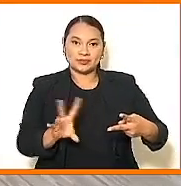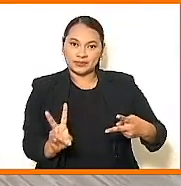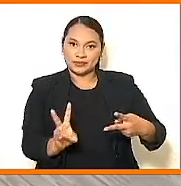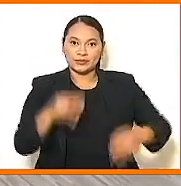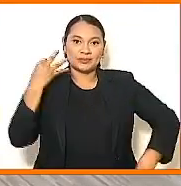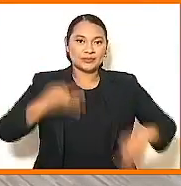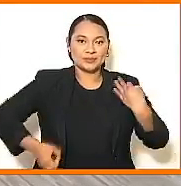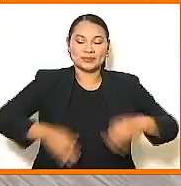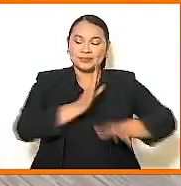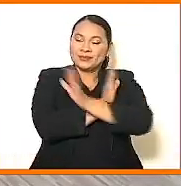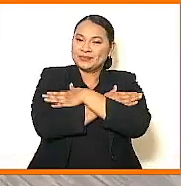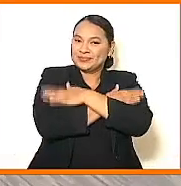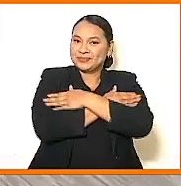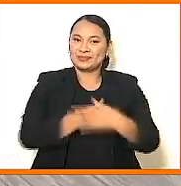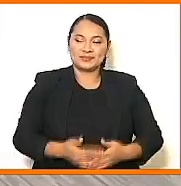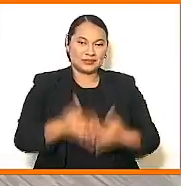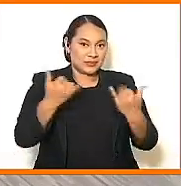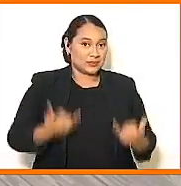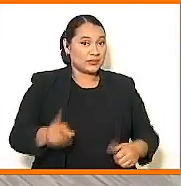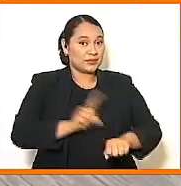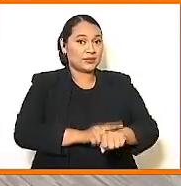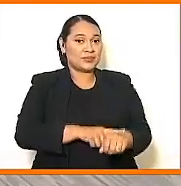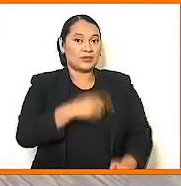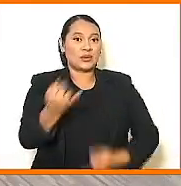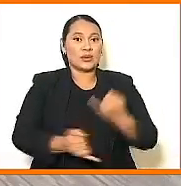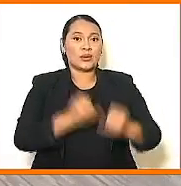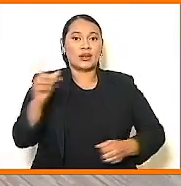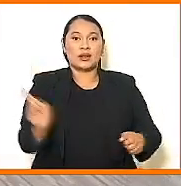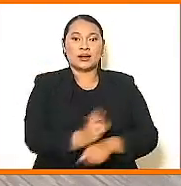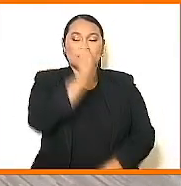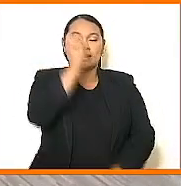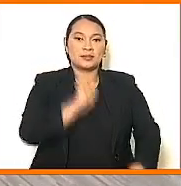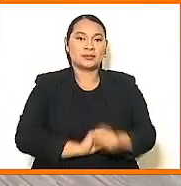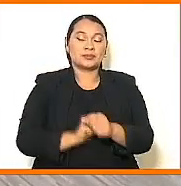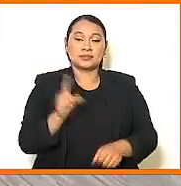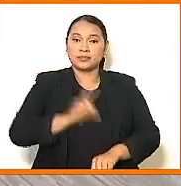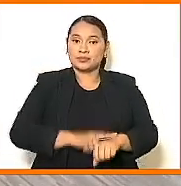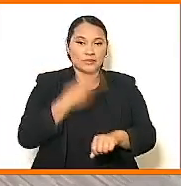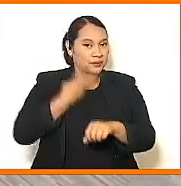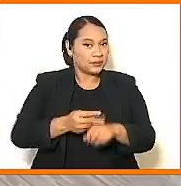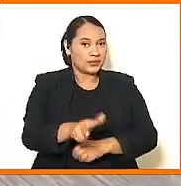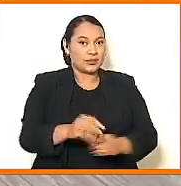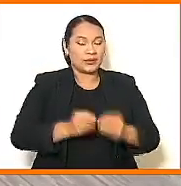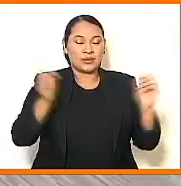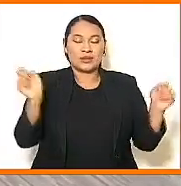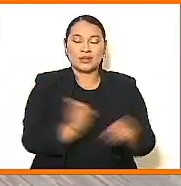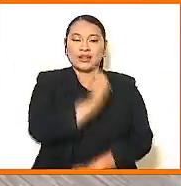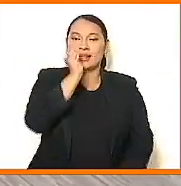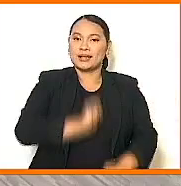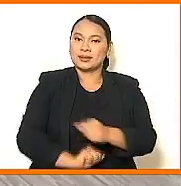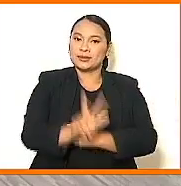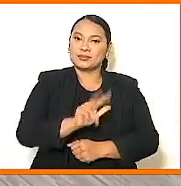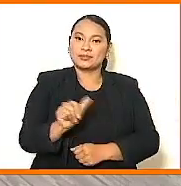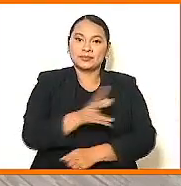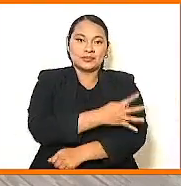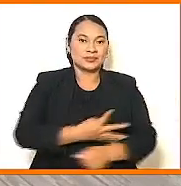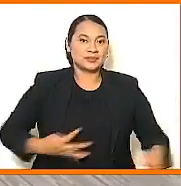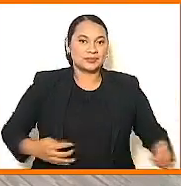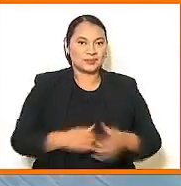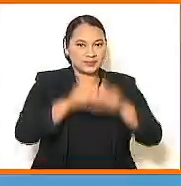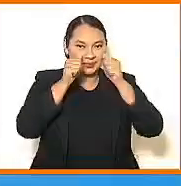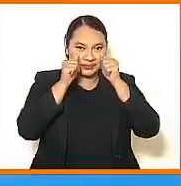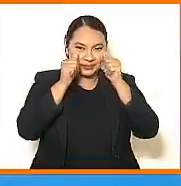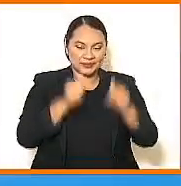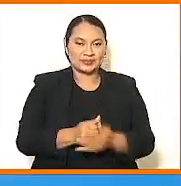27. Felicidades. Ahora se llegó el momento de pegar y ganar y conocer tus 3 números afortunados para esta tarde. Atento, tu primer